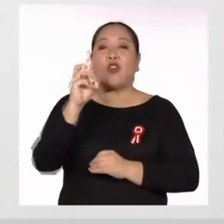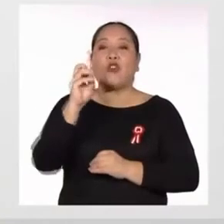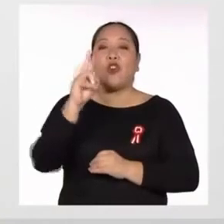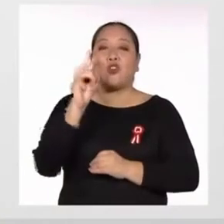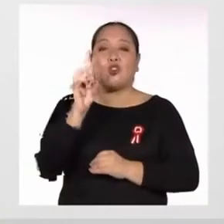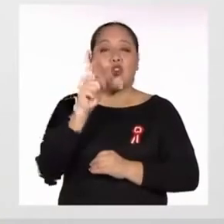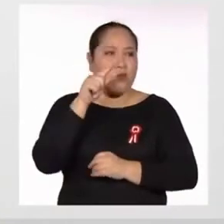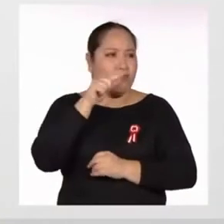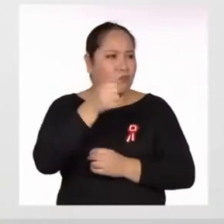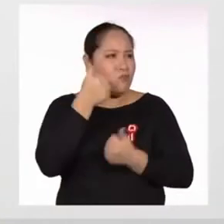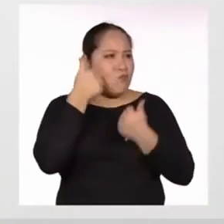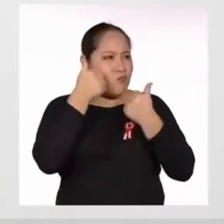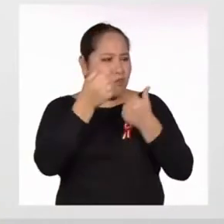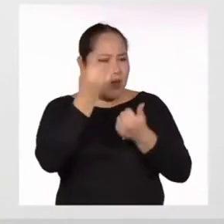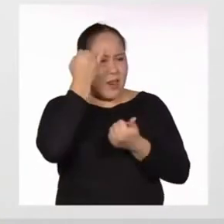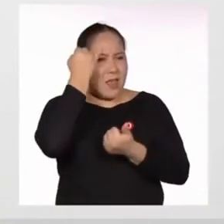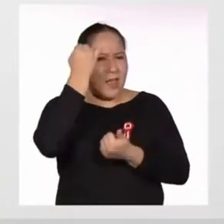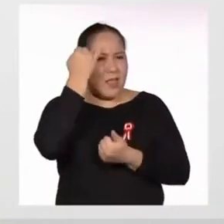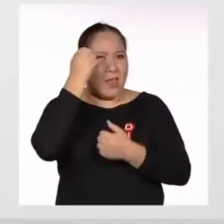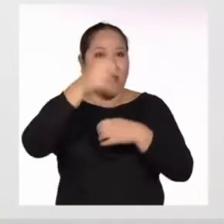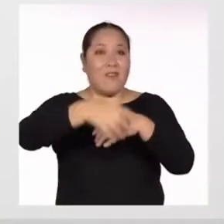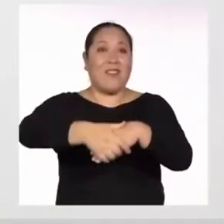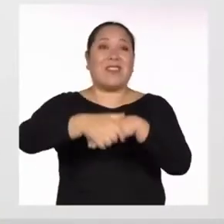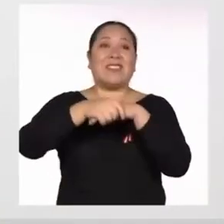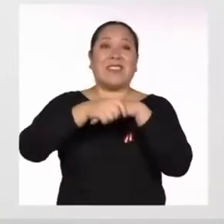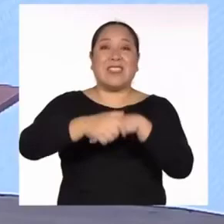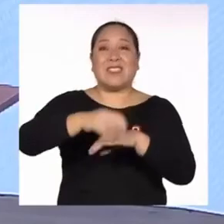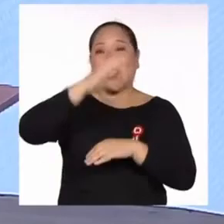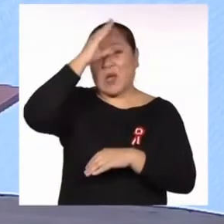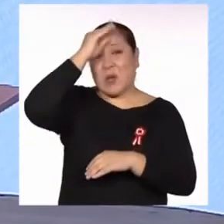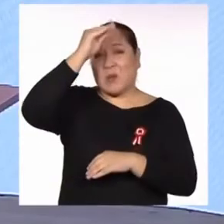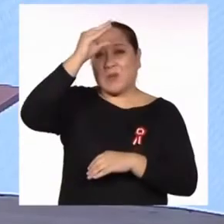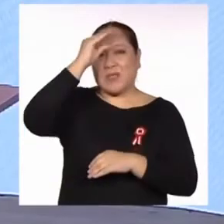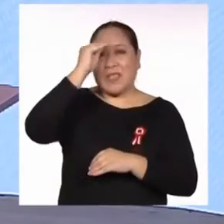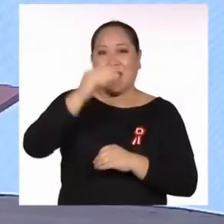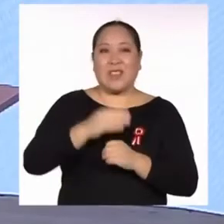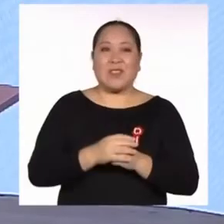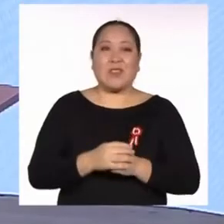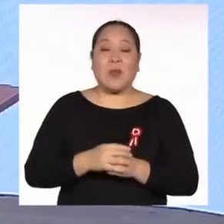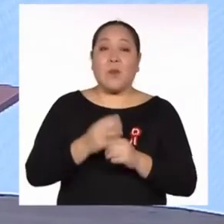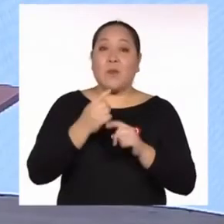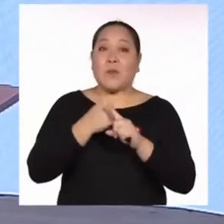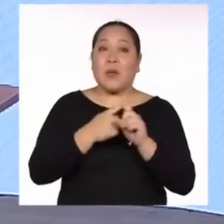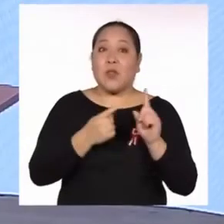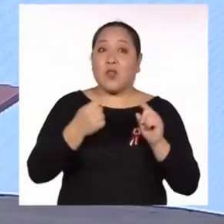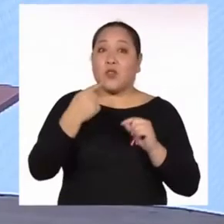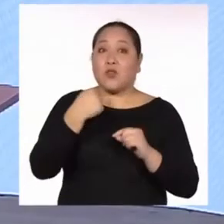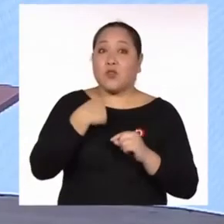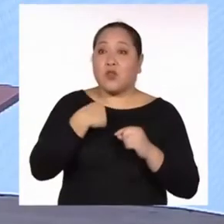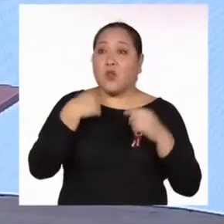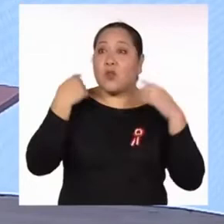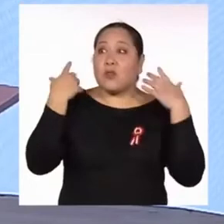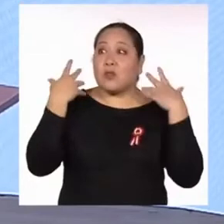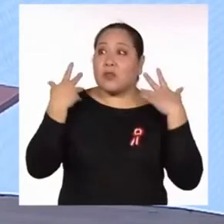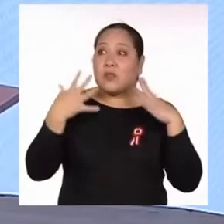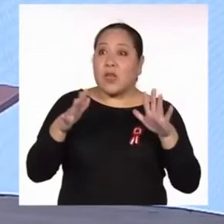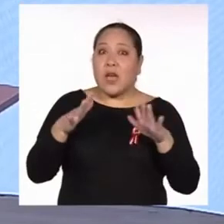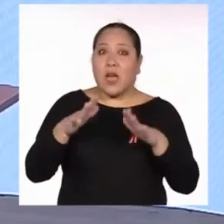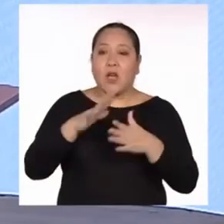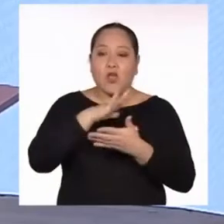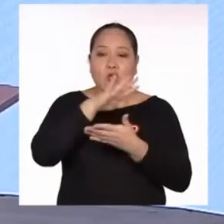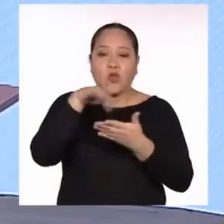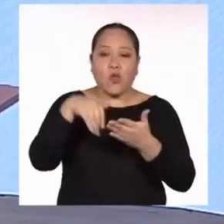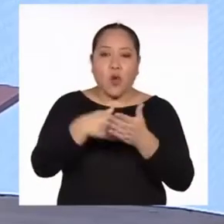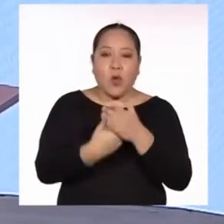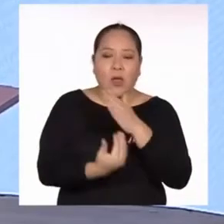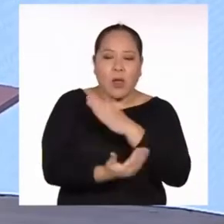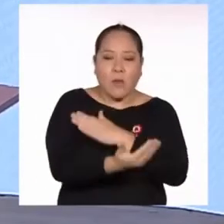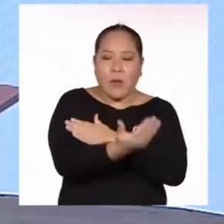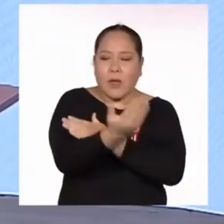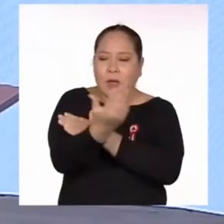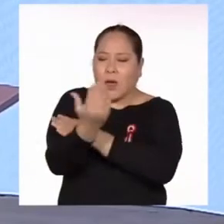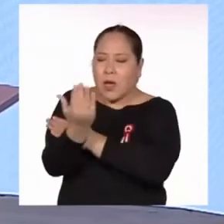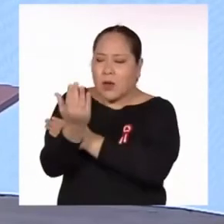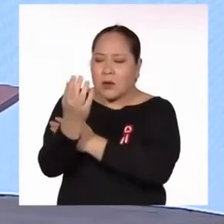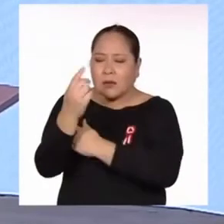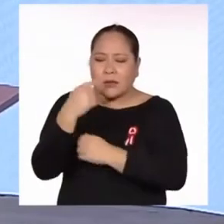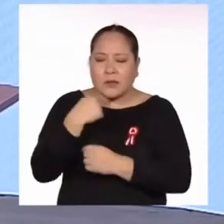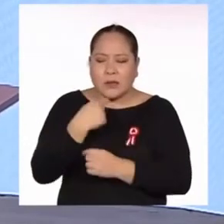rodrigo felicitaciones chicas y chicos pero yo ya ha estado toda la mañana pensando